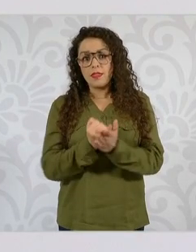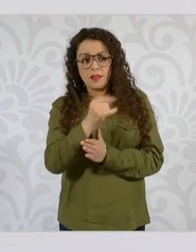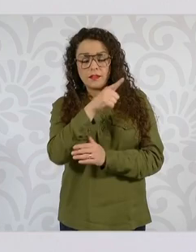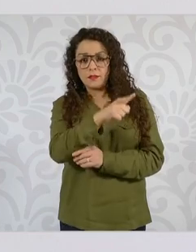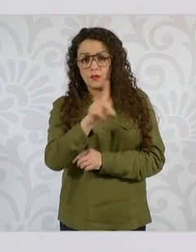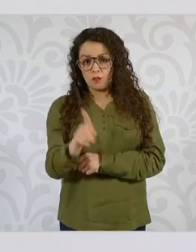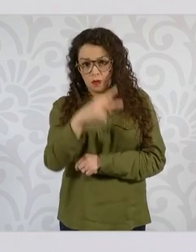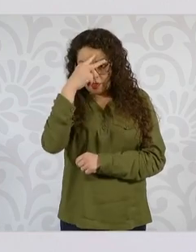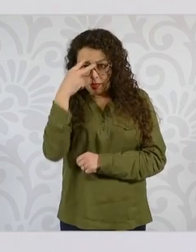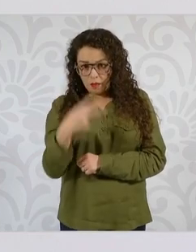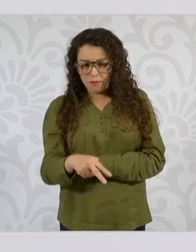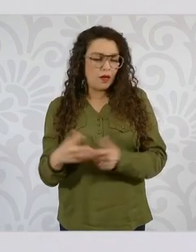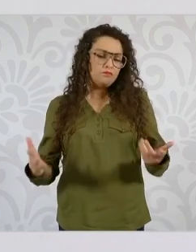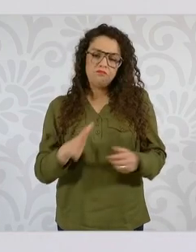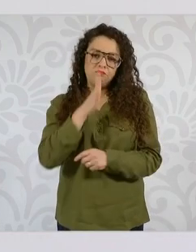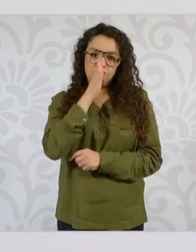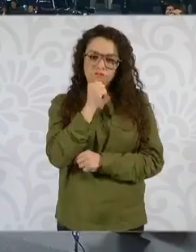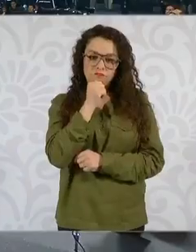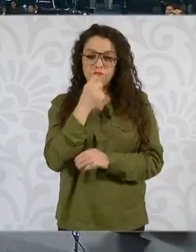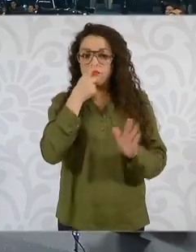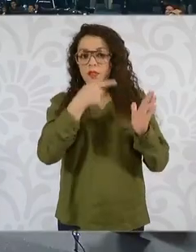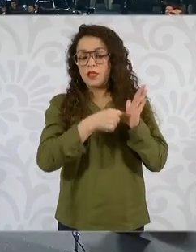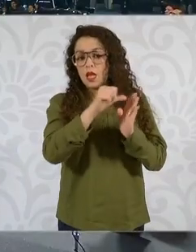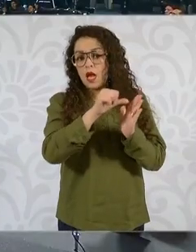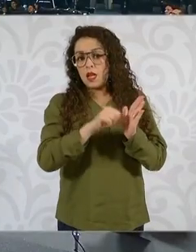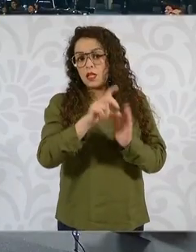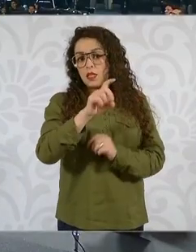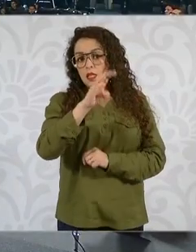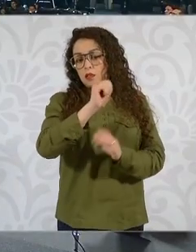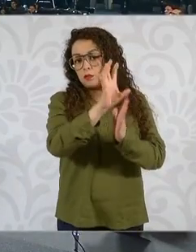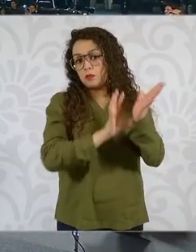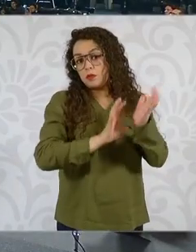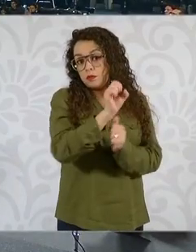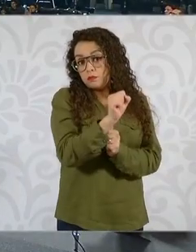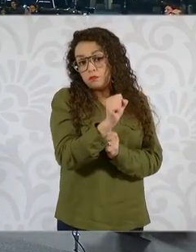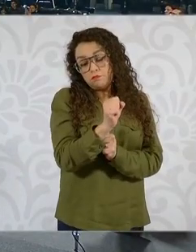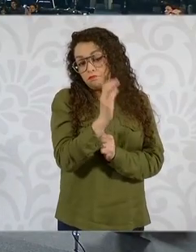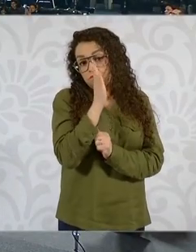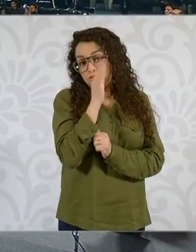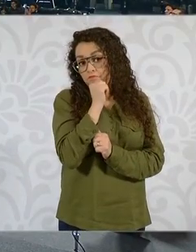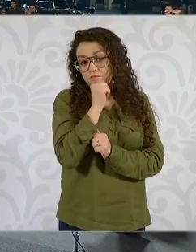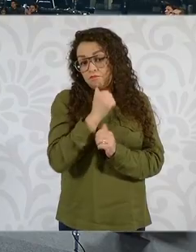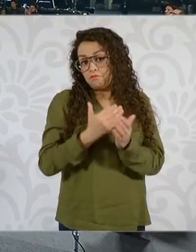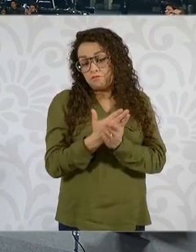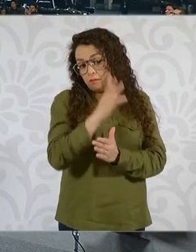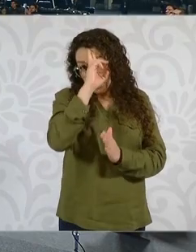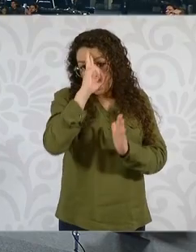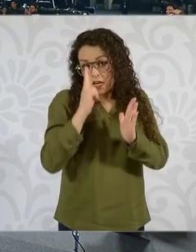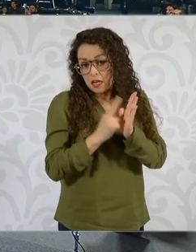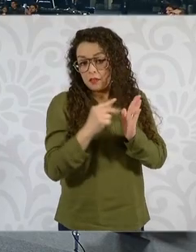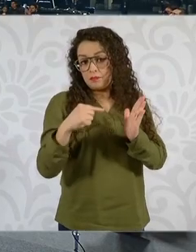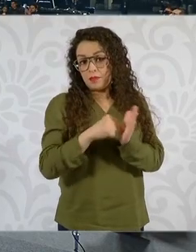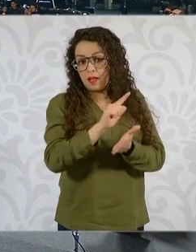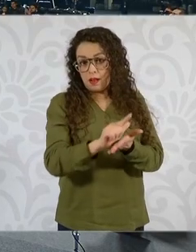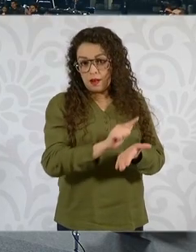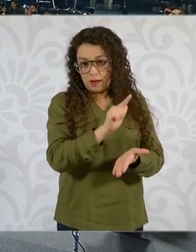constitución ok presidenta y en otro tema no sé si